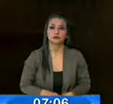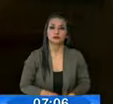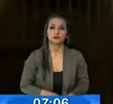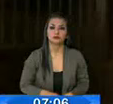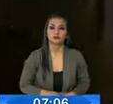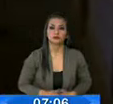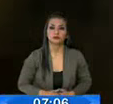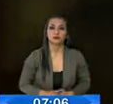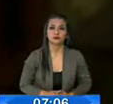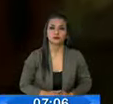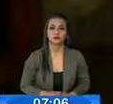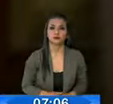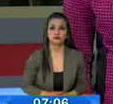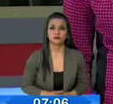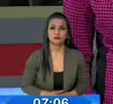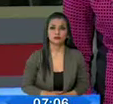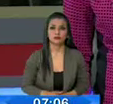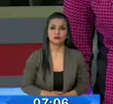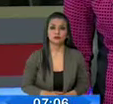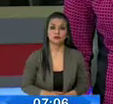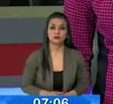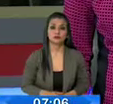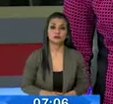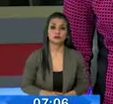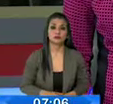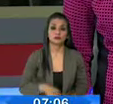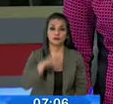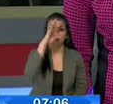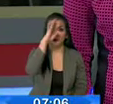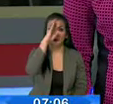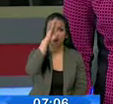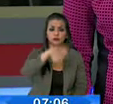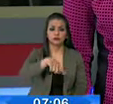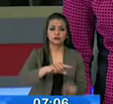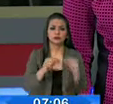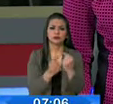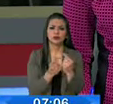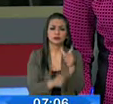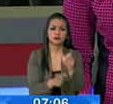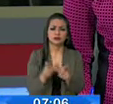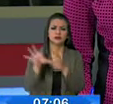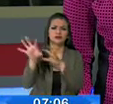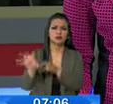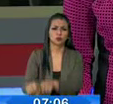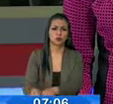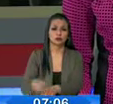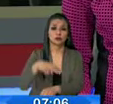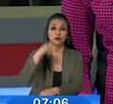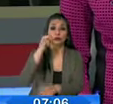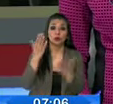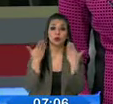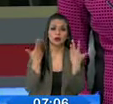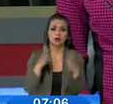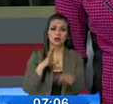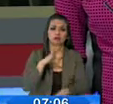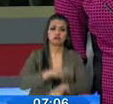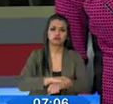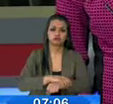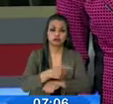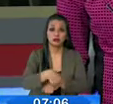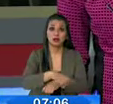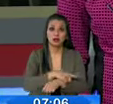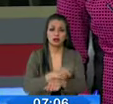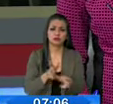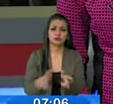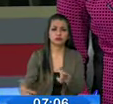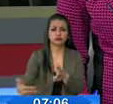Informó Iván Casamen. Y la policía desarticuló una banda de secuestradores que actuaba en el norte de Guayaquil. Los sospechosos fueron